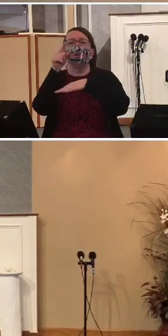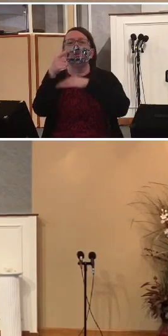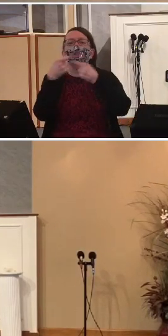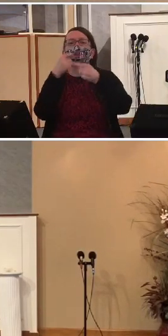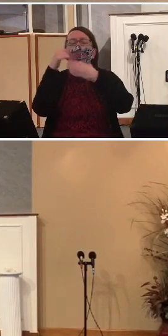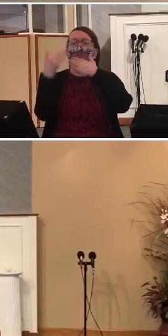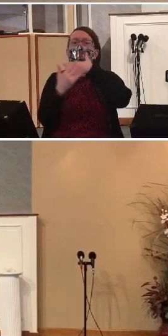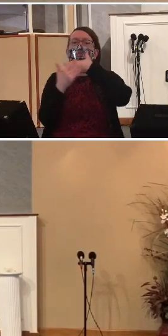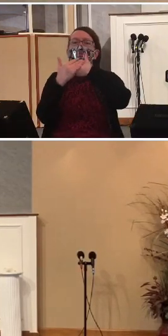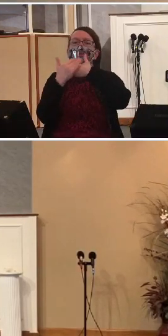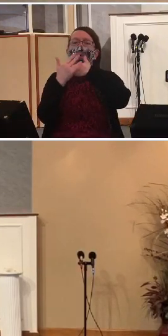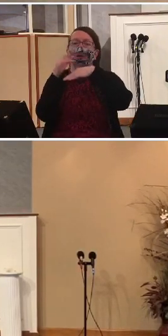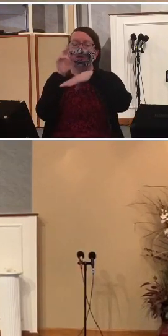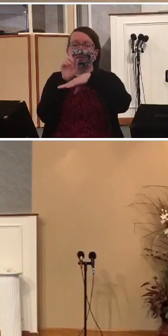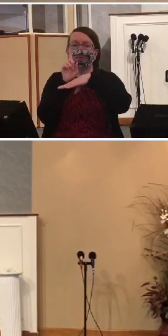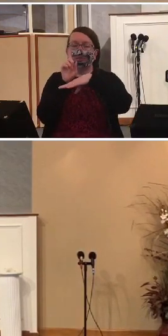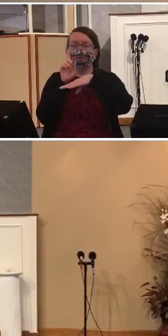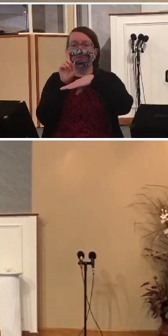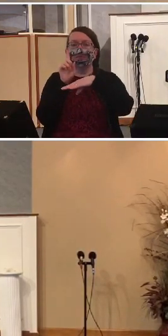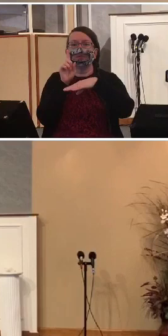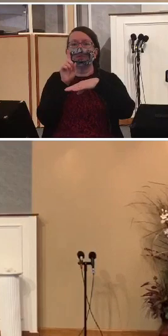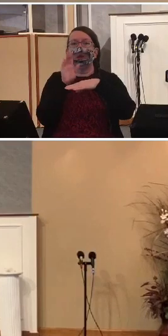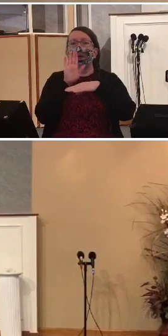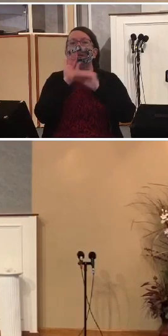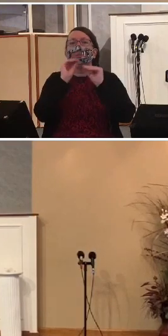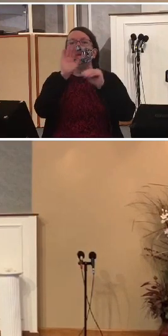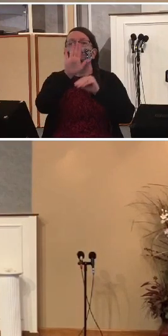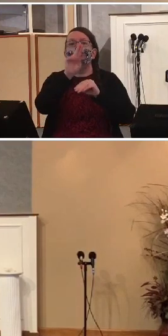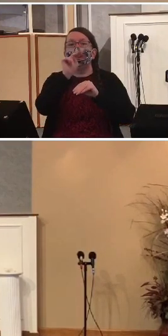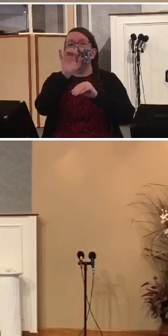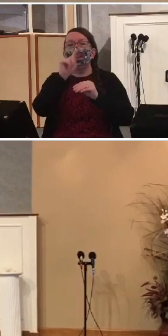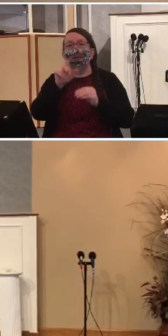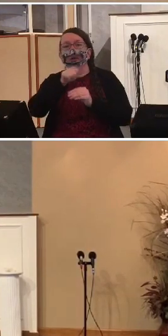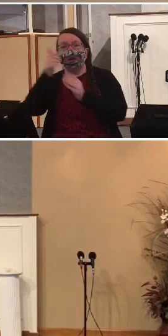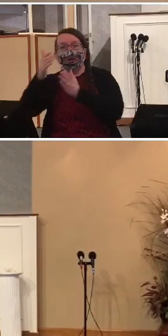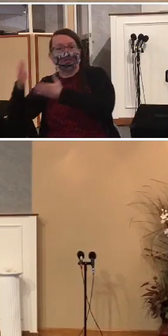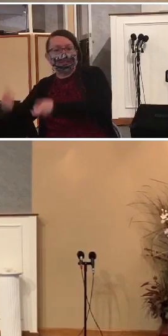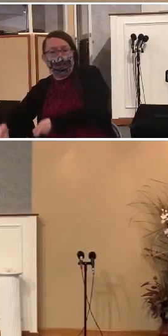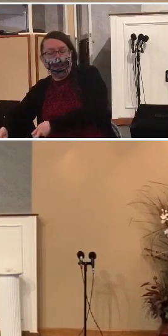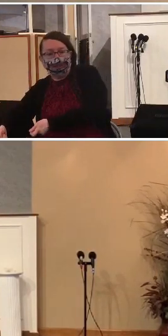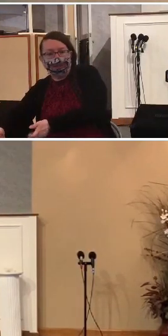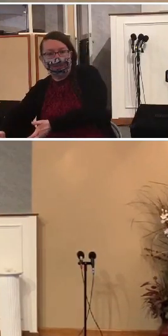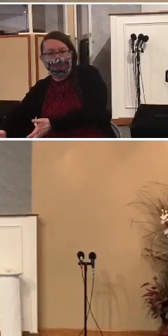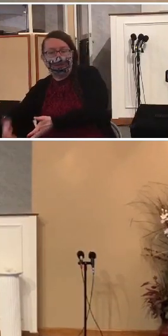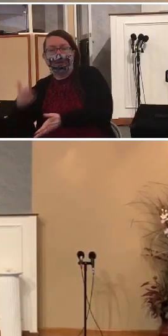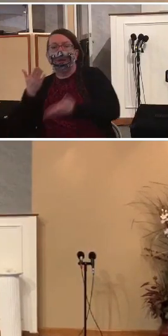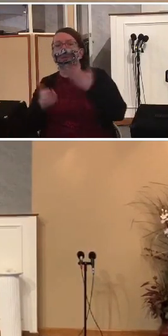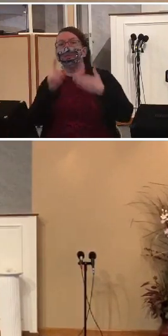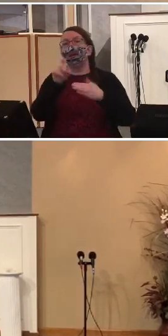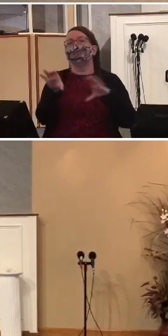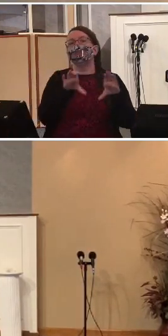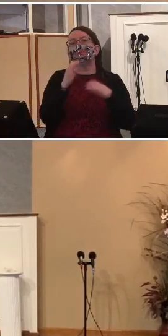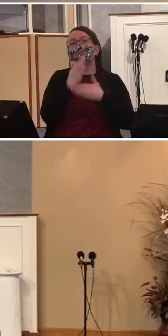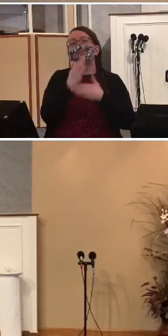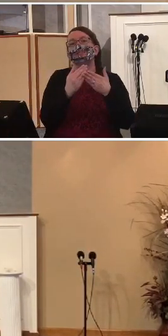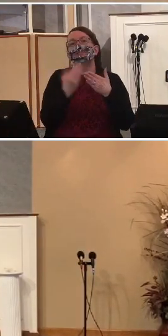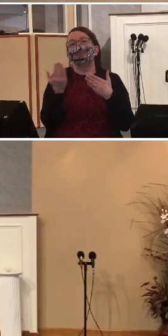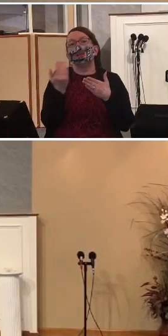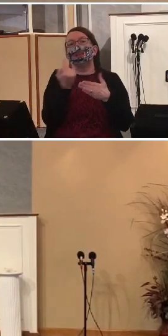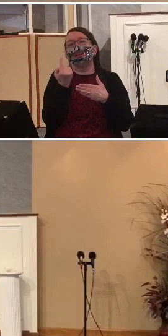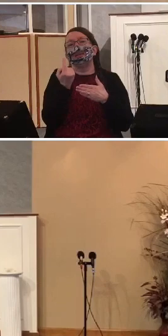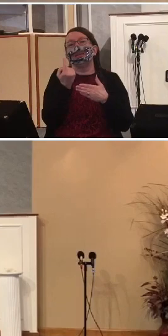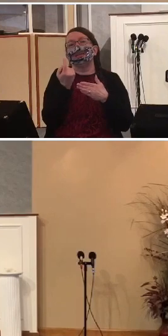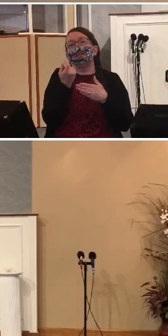orilla. ¡Vamos! Pon tu red en el otro lado. Quizás tengamos que hacerlo diferente.